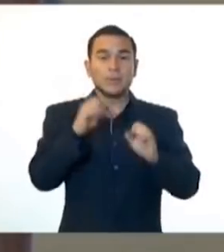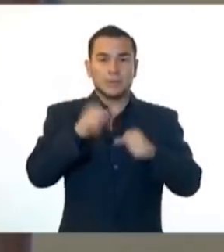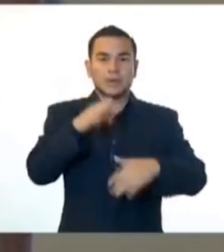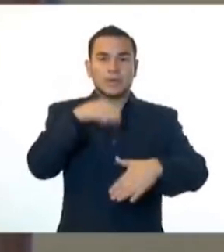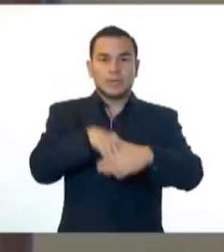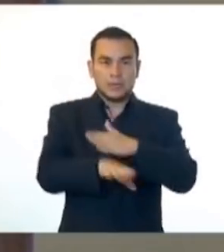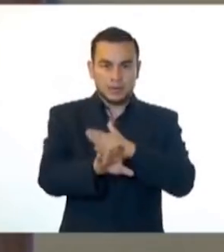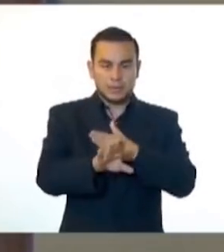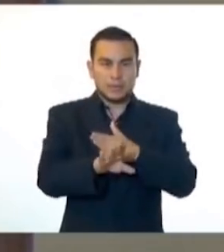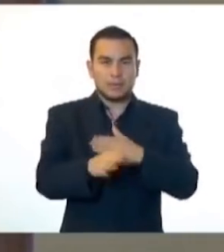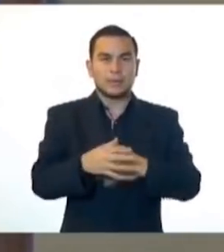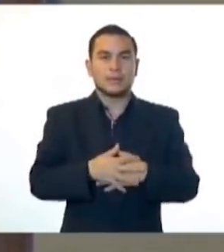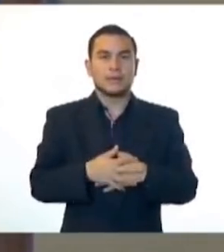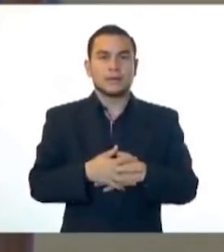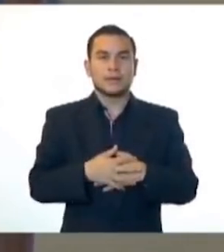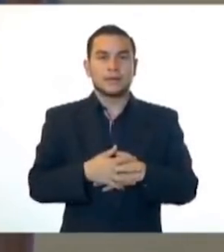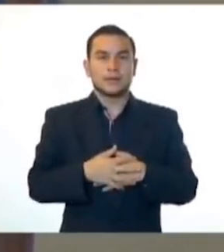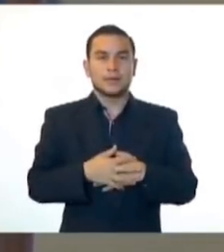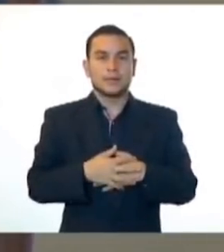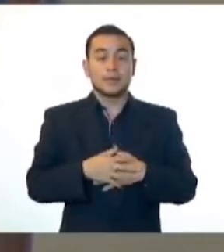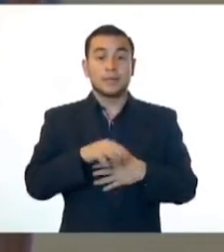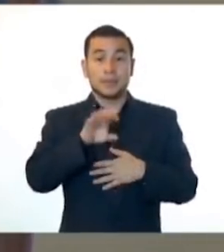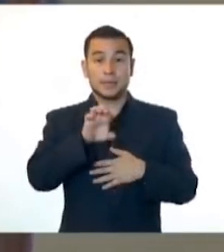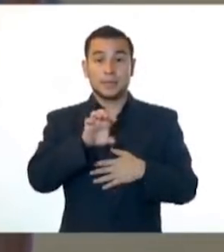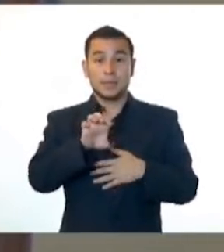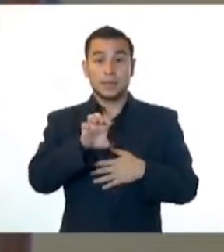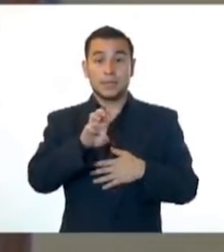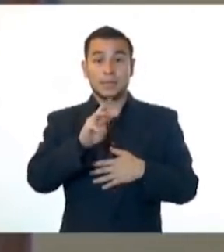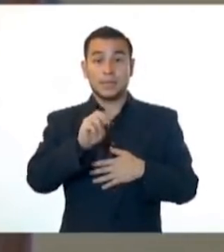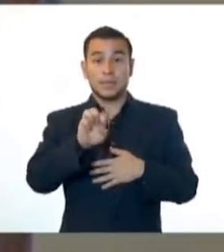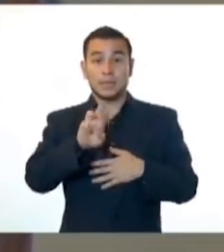esta cadena nacional, que es